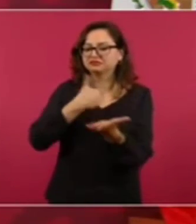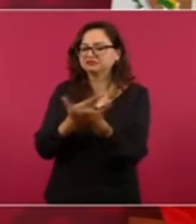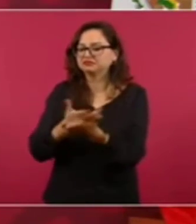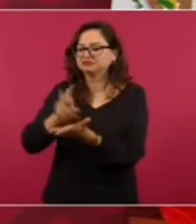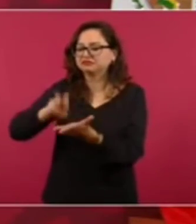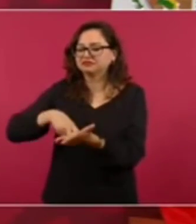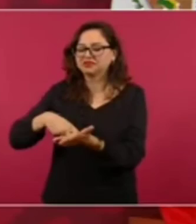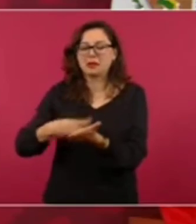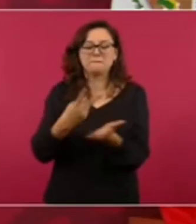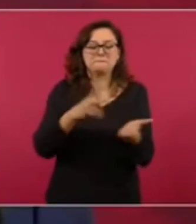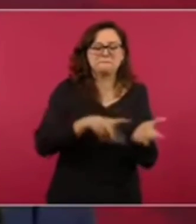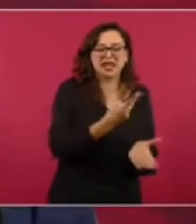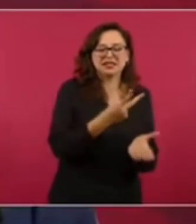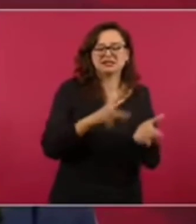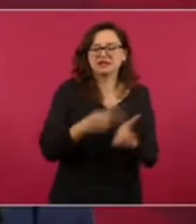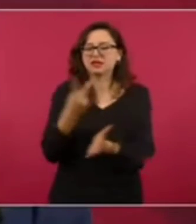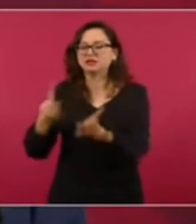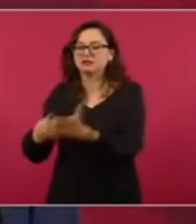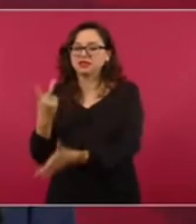todas,